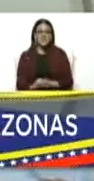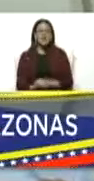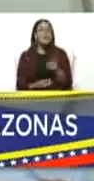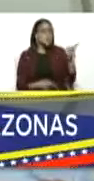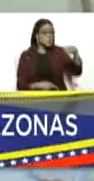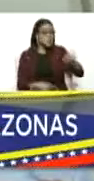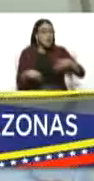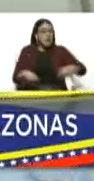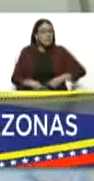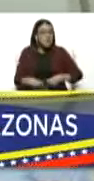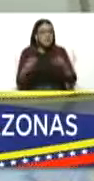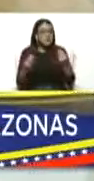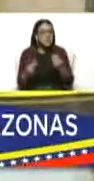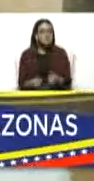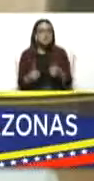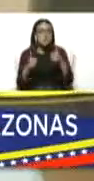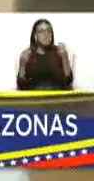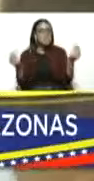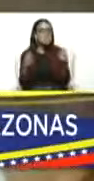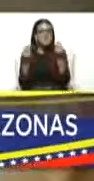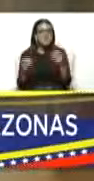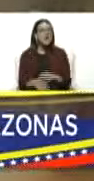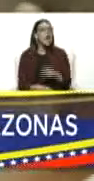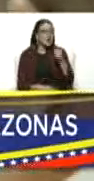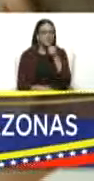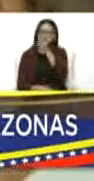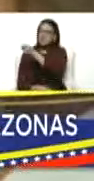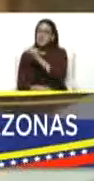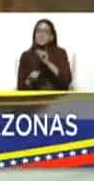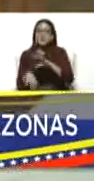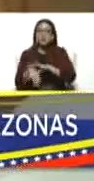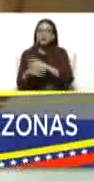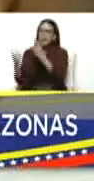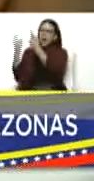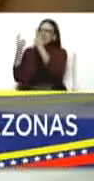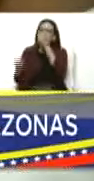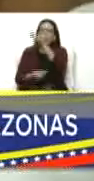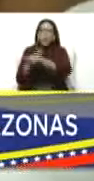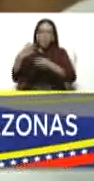la tomografía? Brenda, dale el micrófono a Brenda.